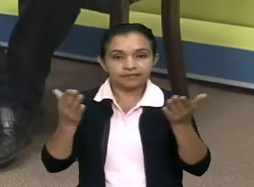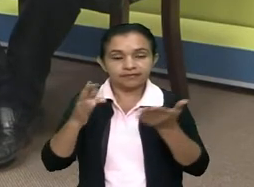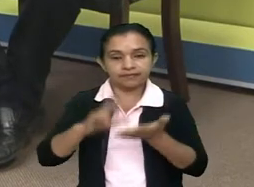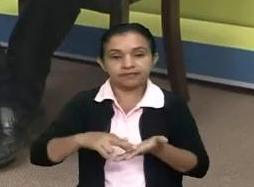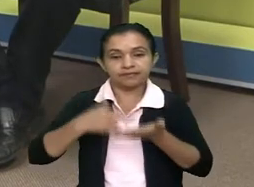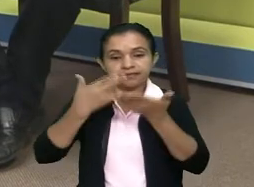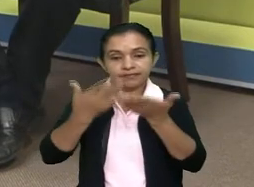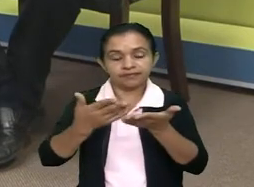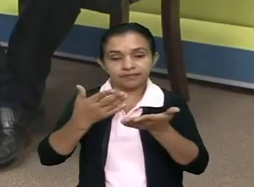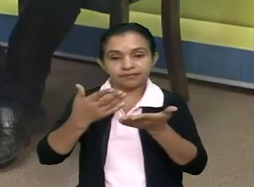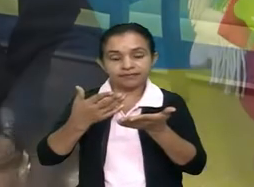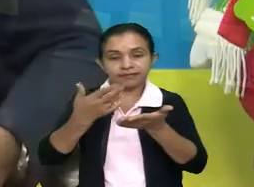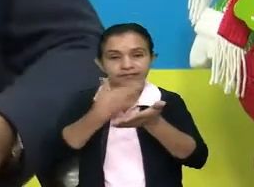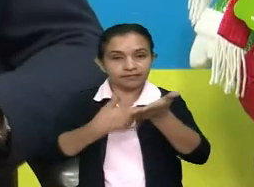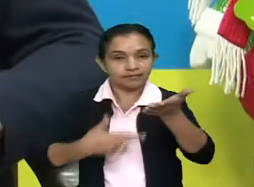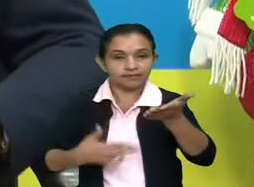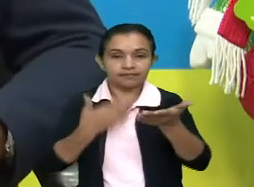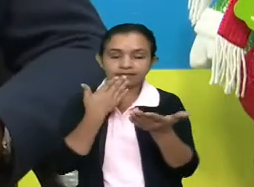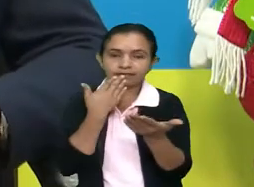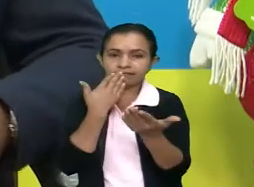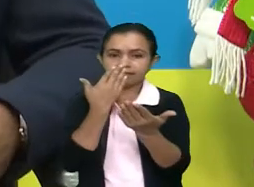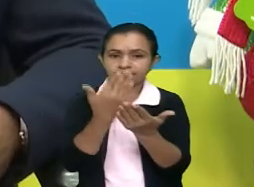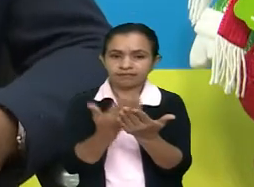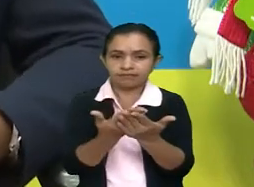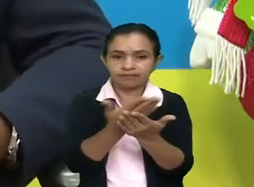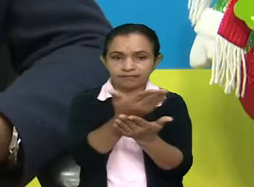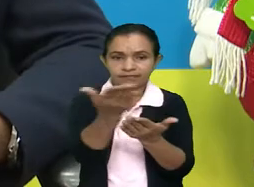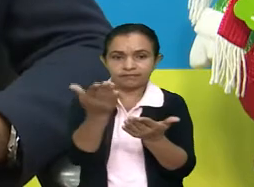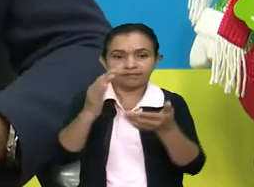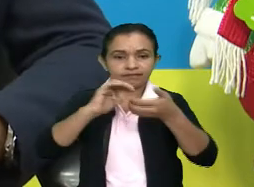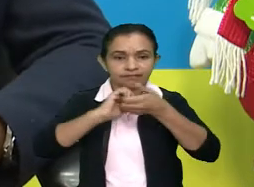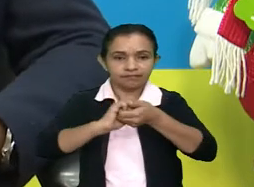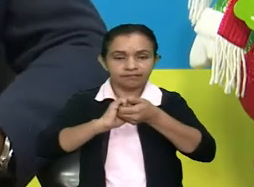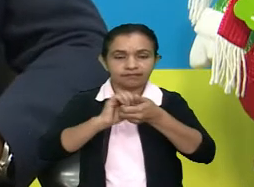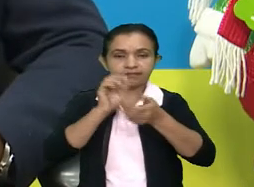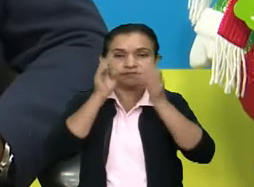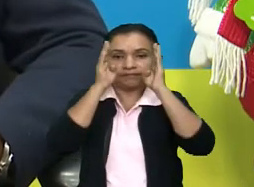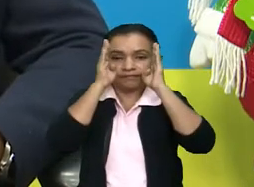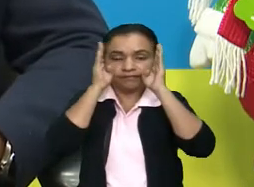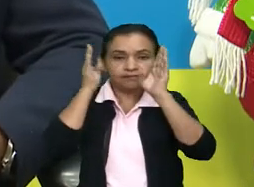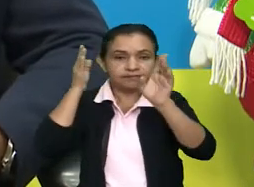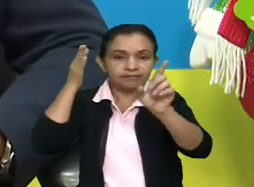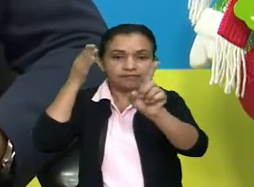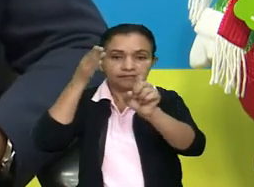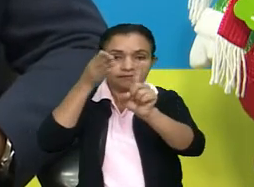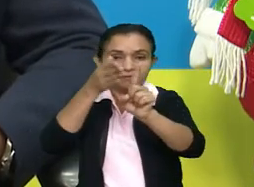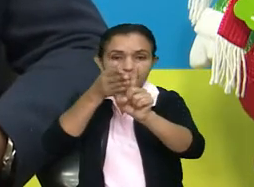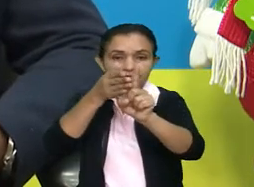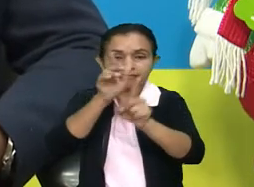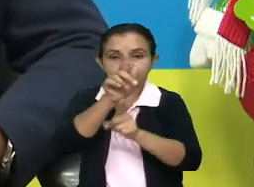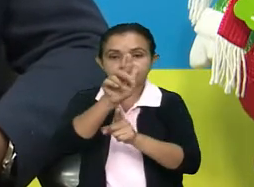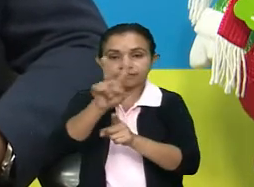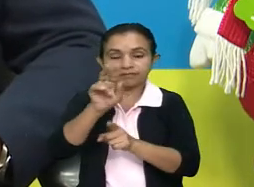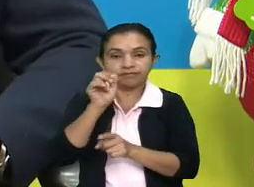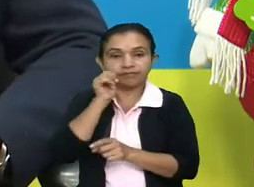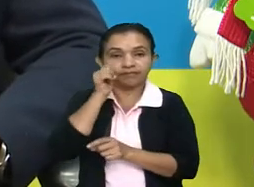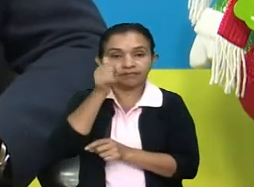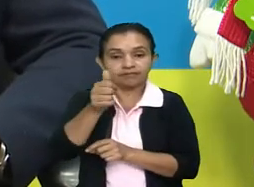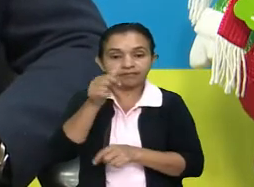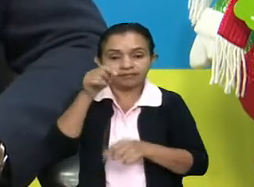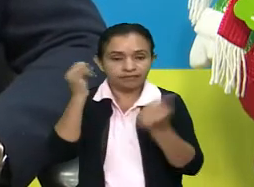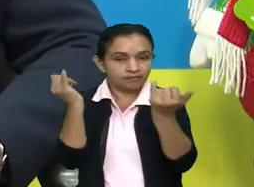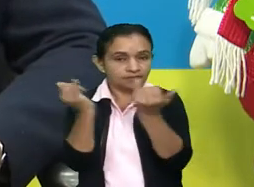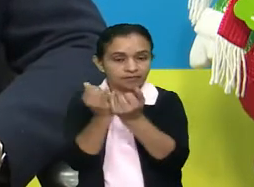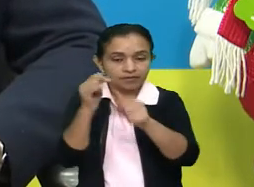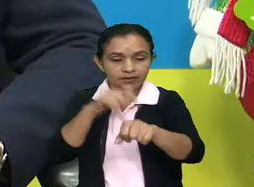voluntaria de sangre y agradecemos también a ustedes amigos televidentes por su fiel sintonía le invitamos el día de mañana a esta misma